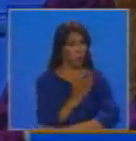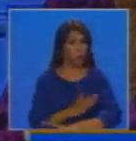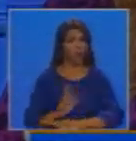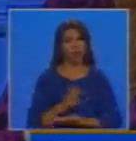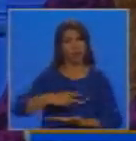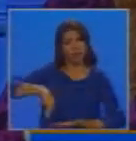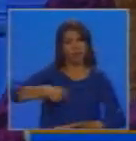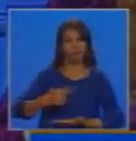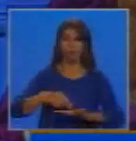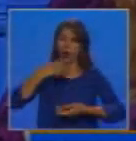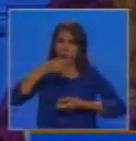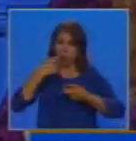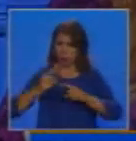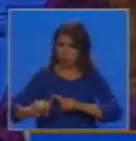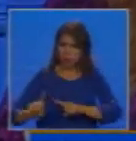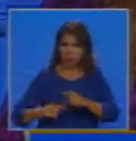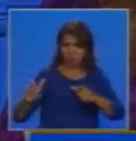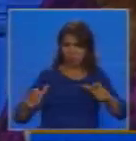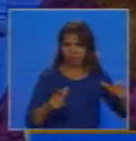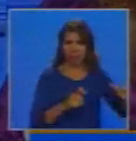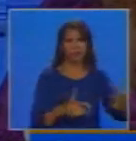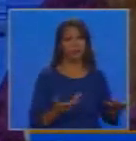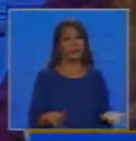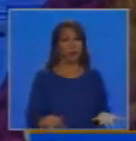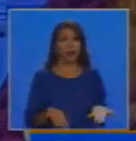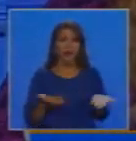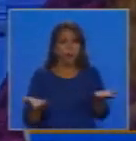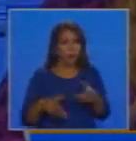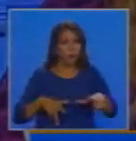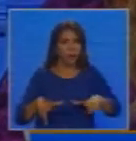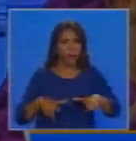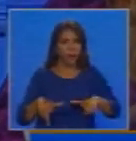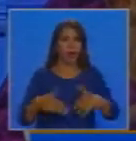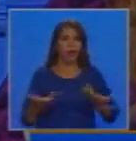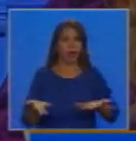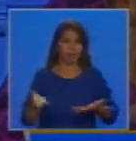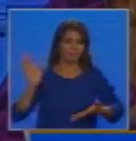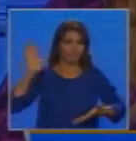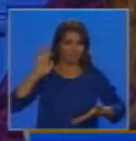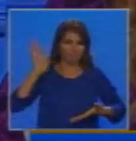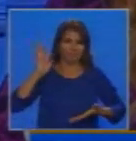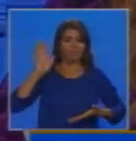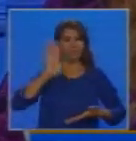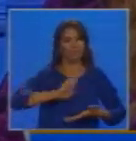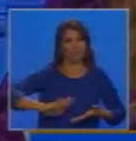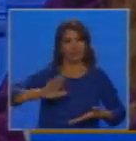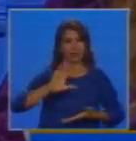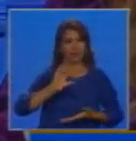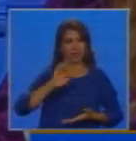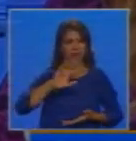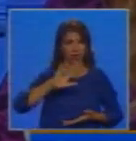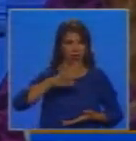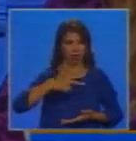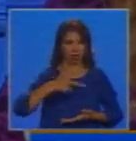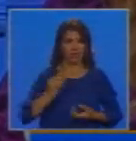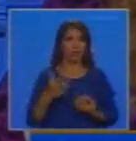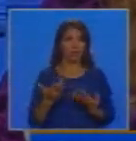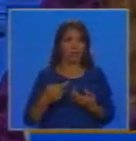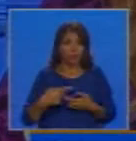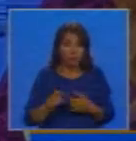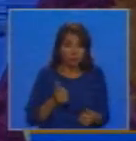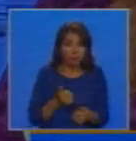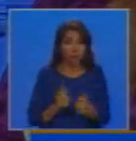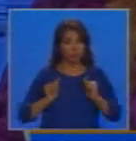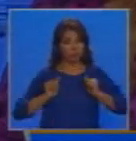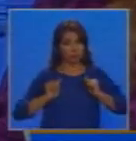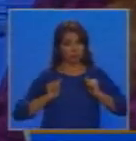festivales gastronómicos son, entre otras cosas, las alternativas que ofrece la provincia del Carchi en este feriado de carnaval que se extiende